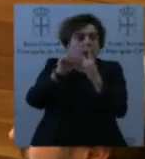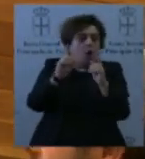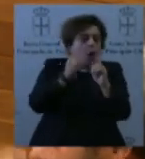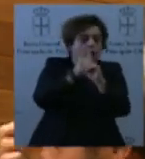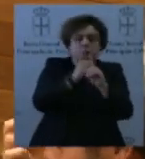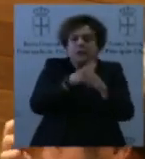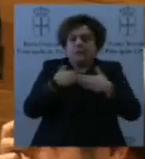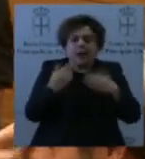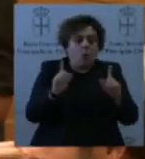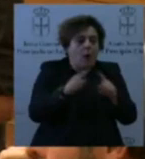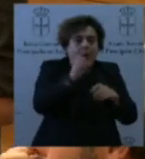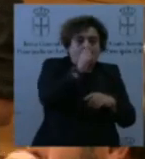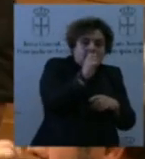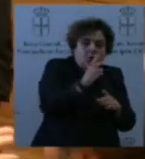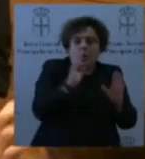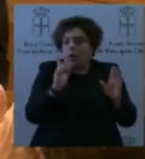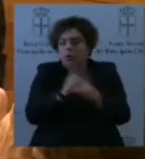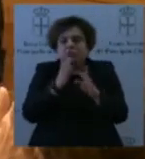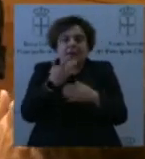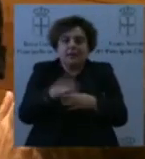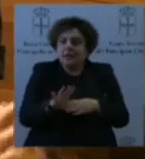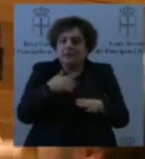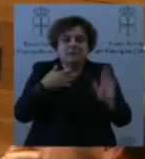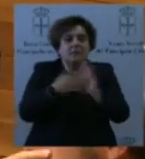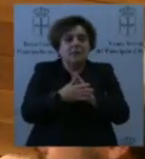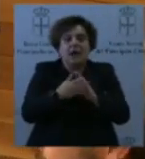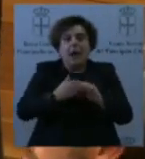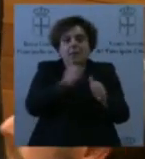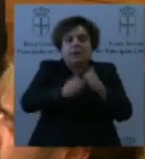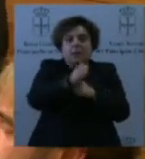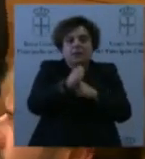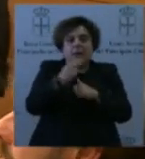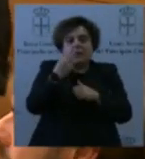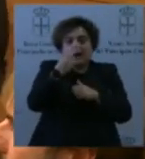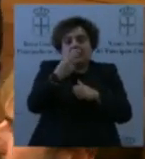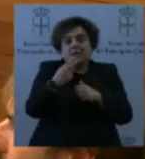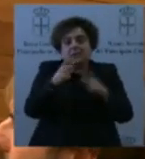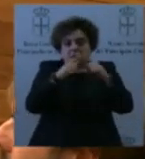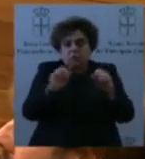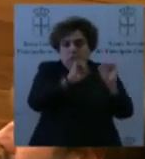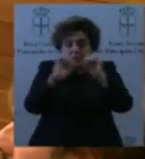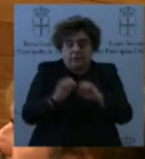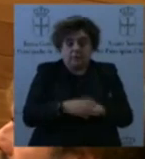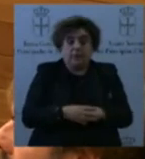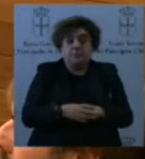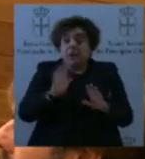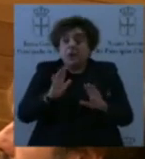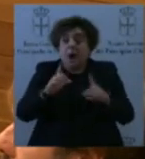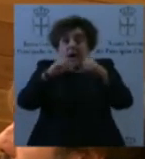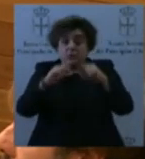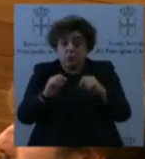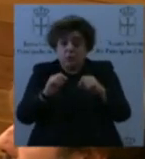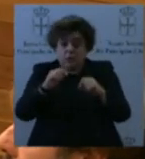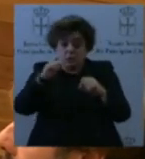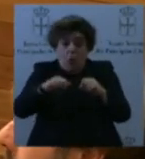Asturias. Una parte de Asturias seguramente le esté escuchando en este momento, o cuando menos, leerá esta tarde o mañana lo que usted tenga bien